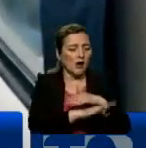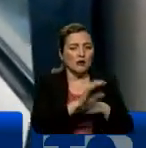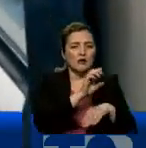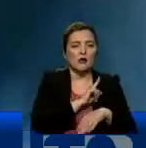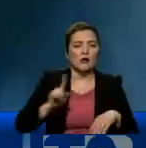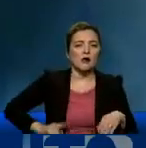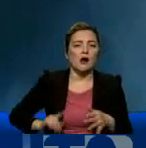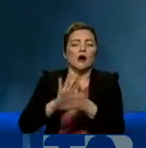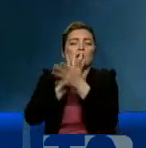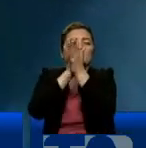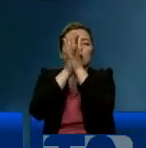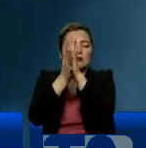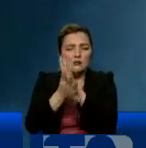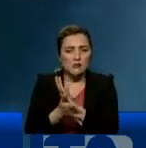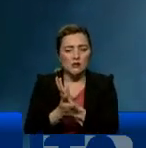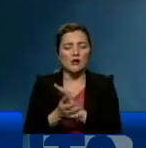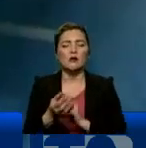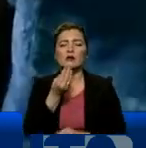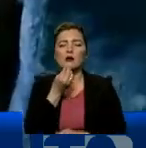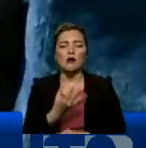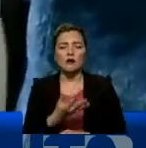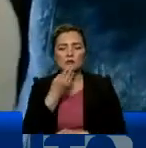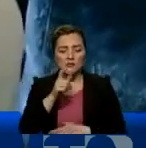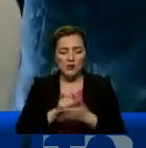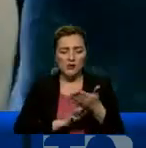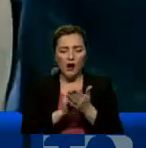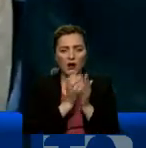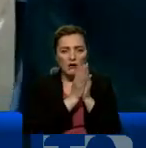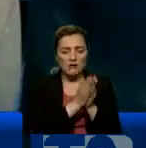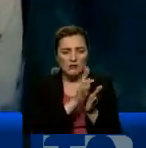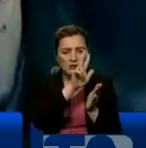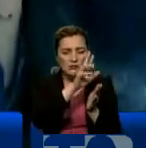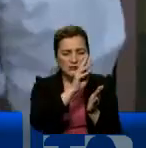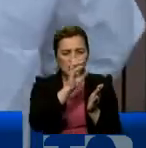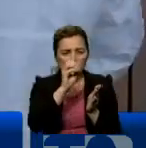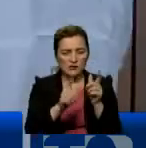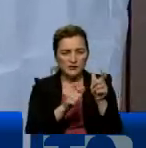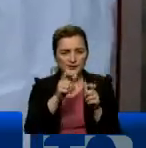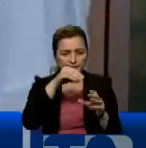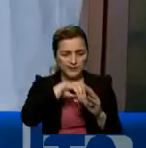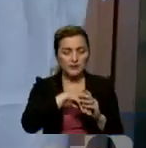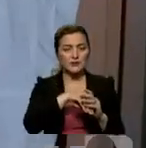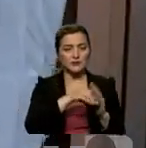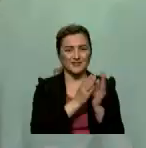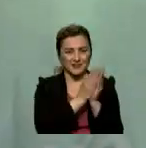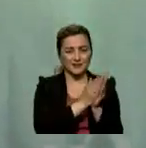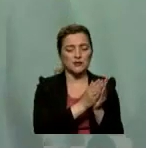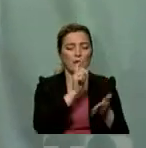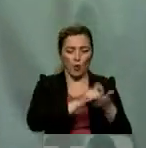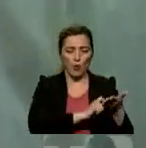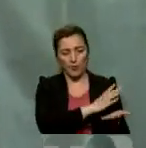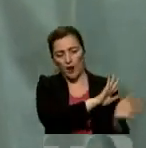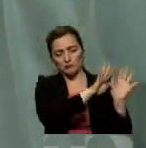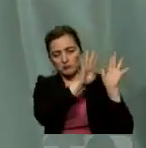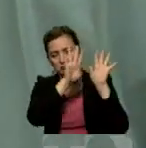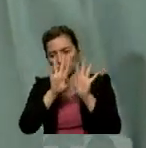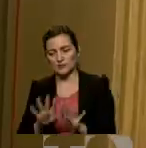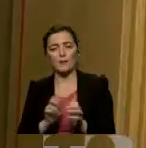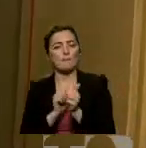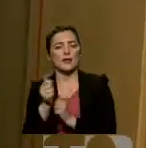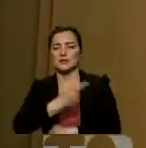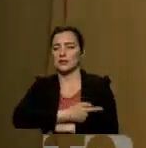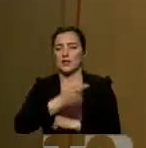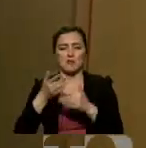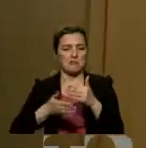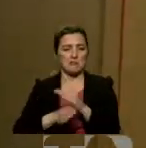China. Por otro lado, Hong Kong aprobó el desembarco de los 3.600 ocupantes de un crucero al pasar la cuarentena. El